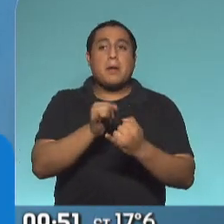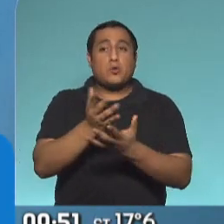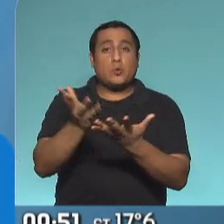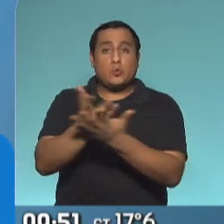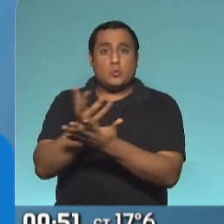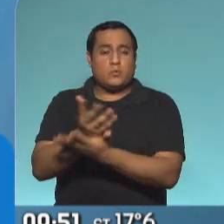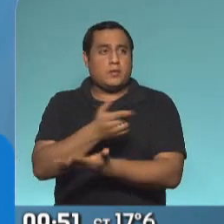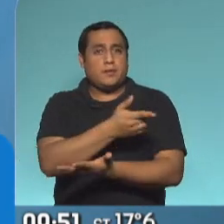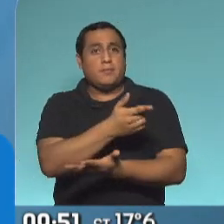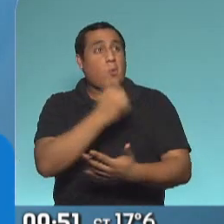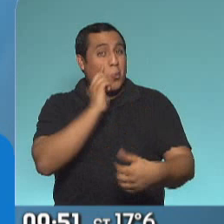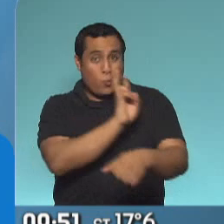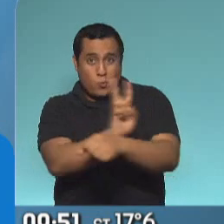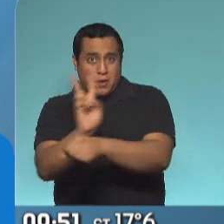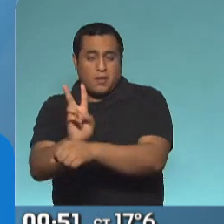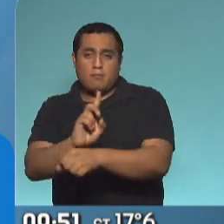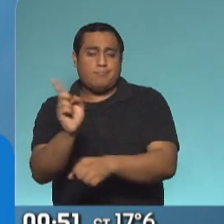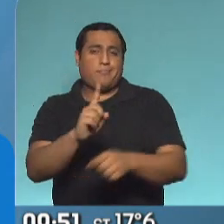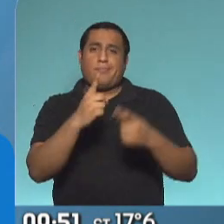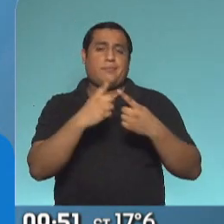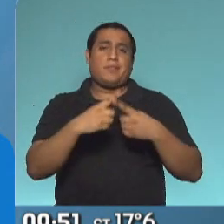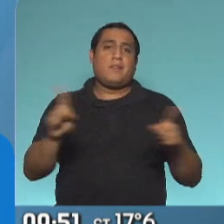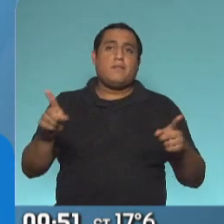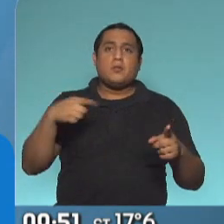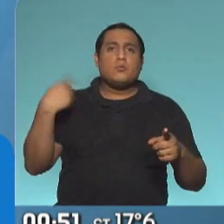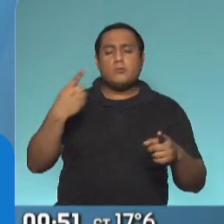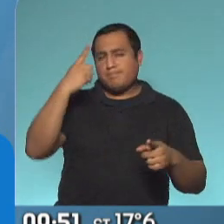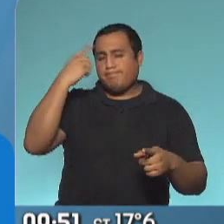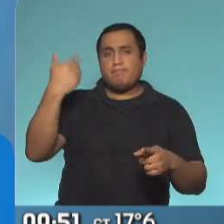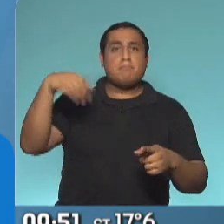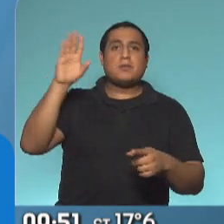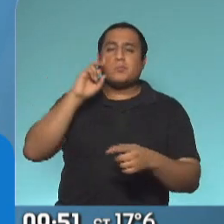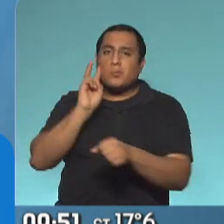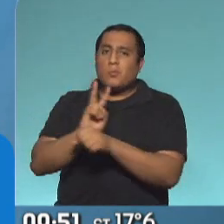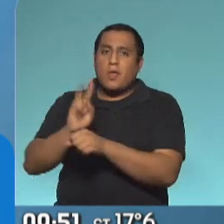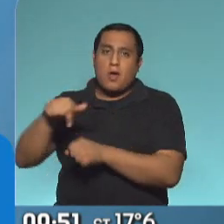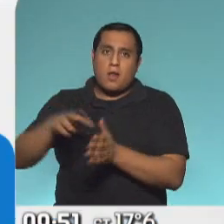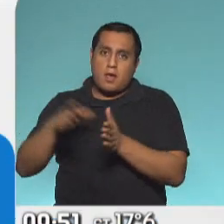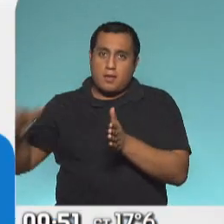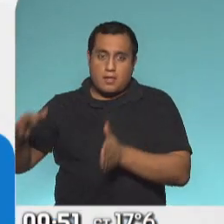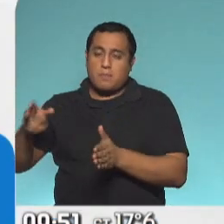de las acciones de cuidado que son las que tenemos que enfatizar en esta etapa